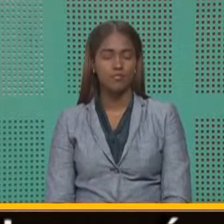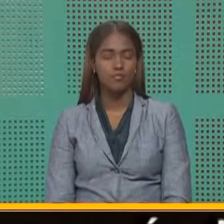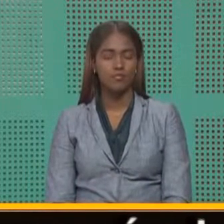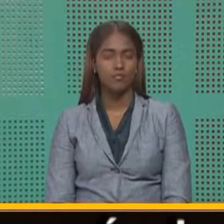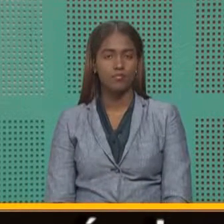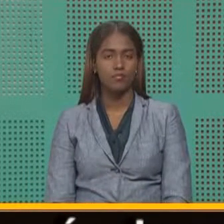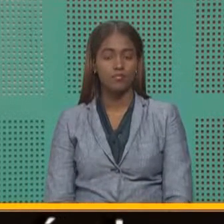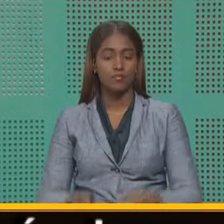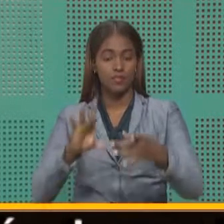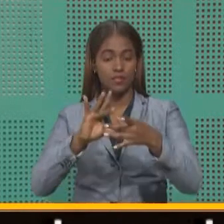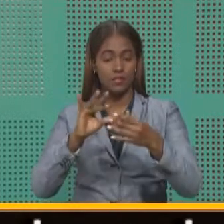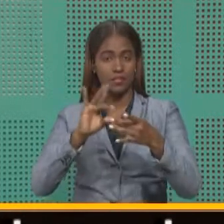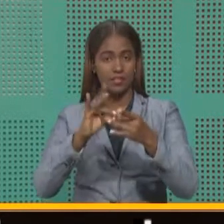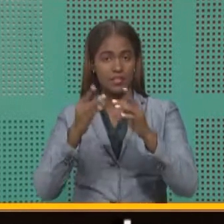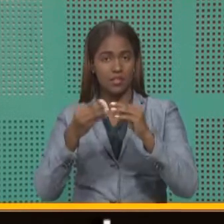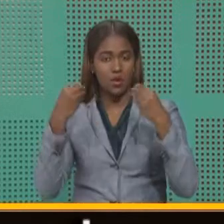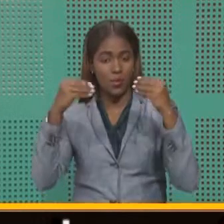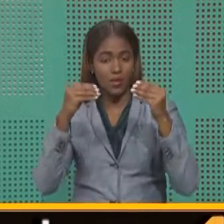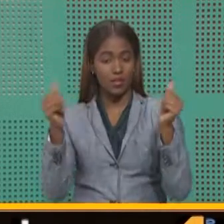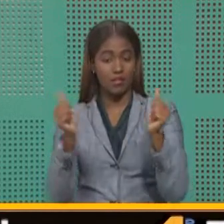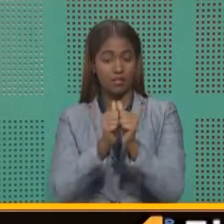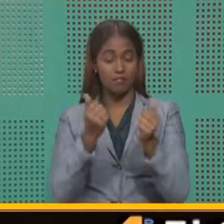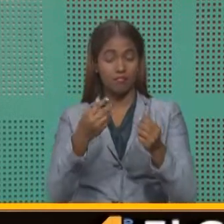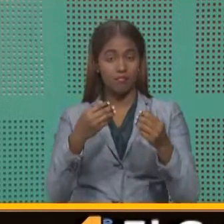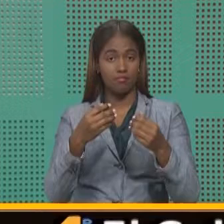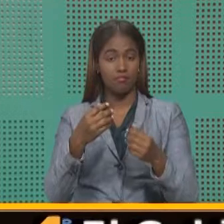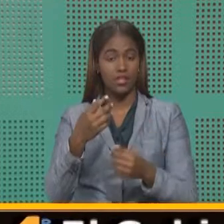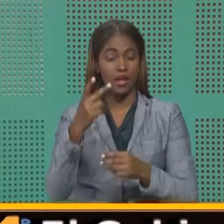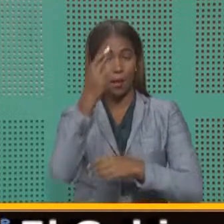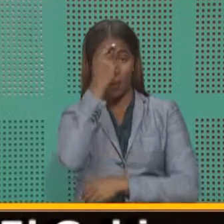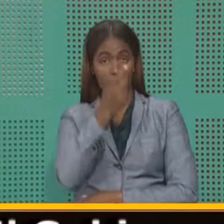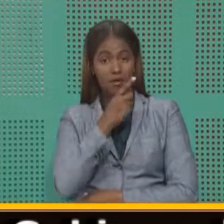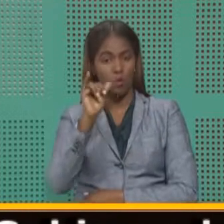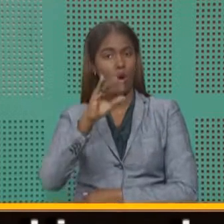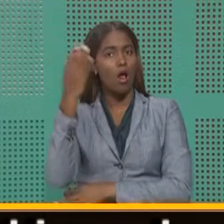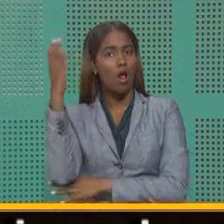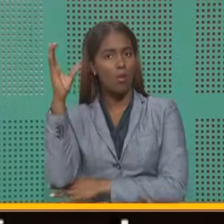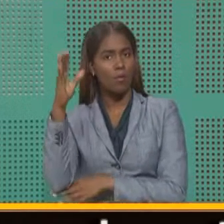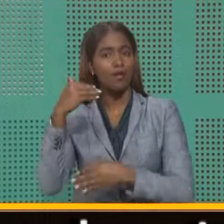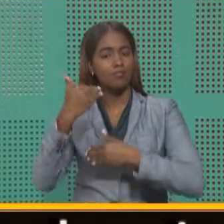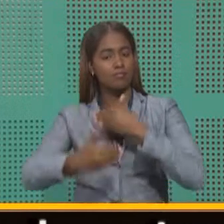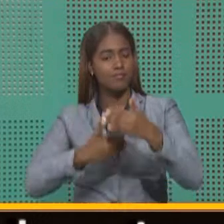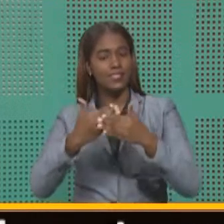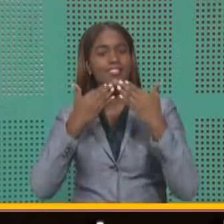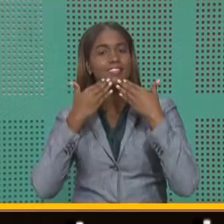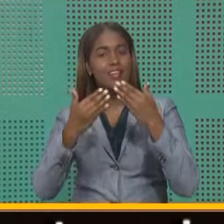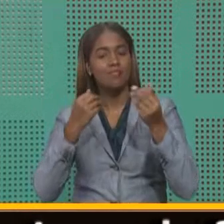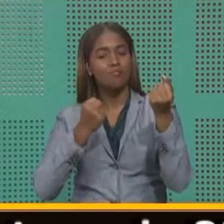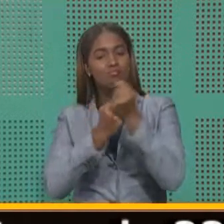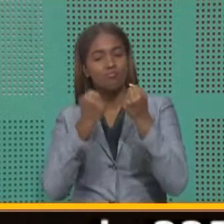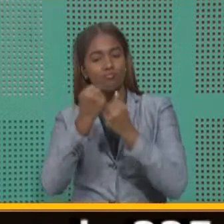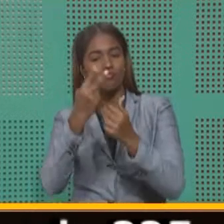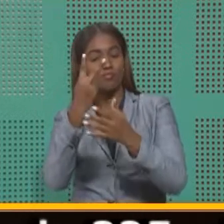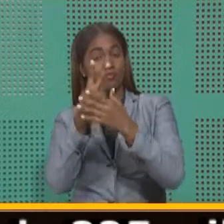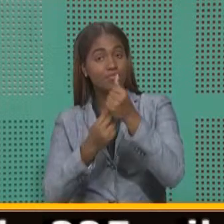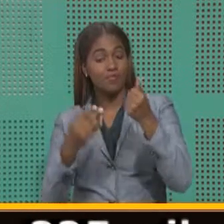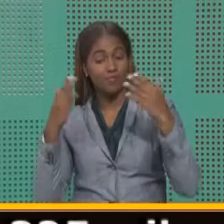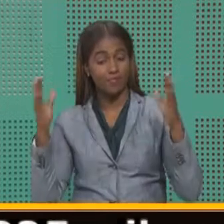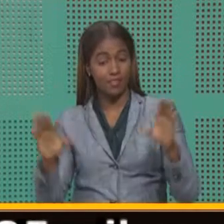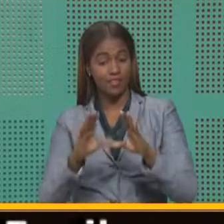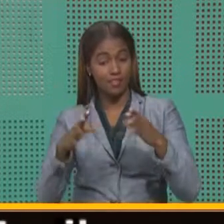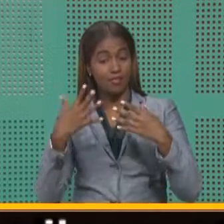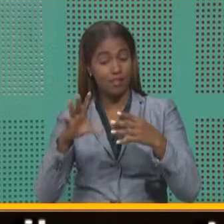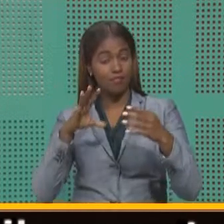las relaciones comerciales entre república dominicana y colombia avanzan gracias al intercambio bilateral que se ha